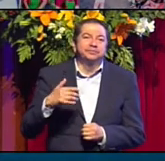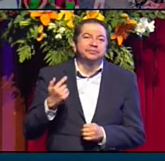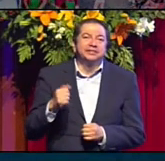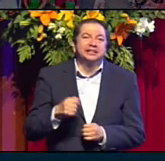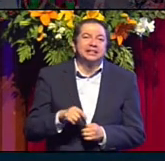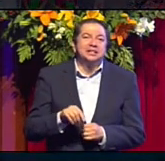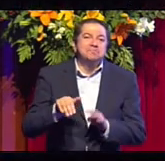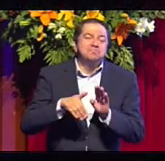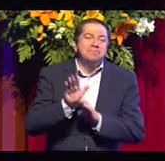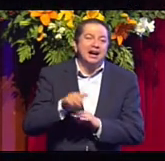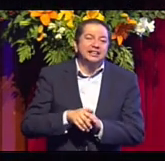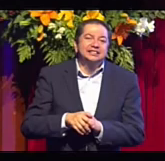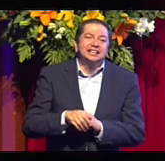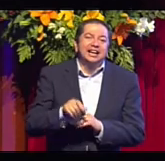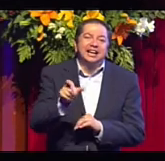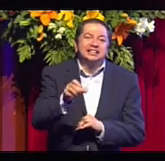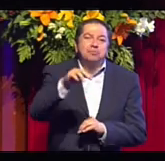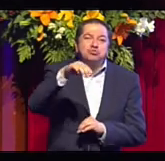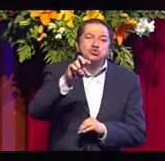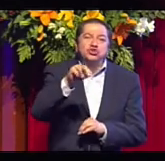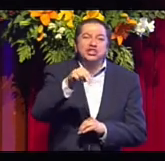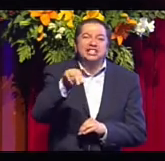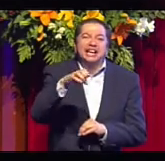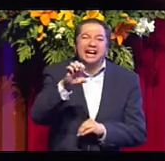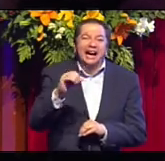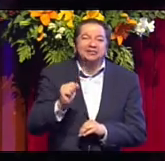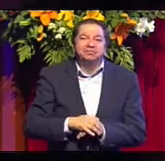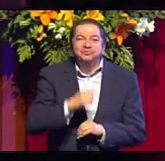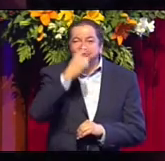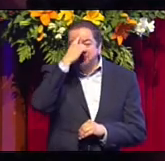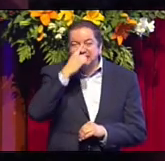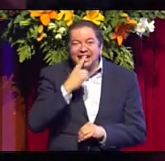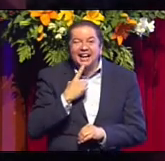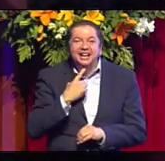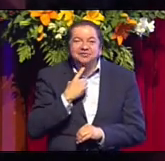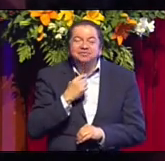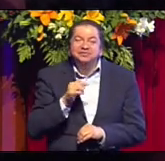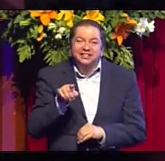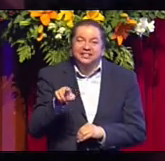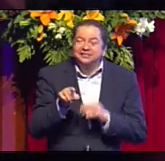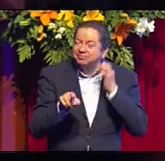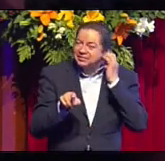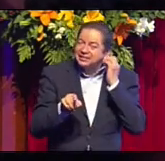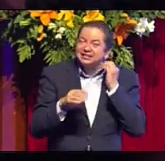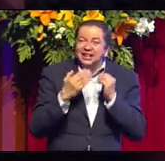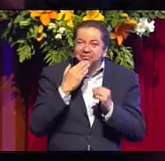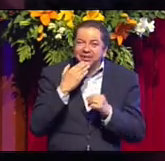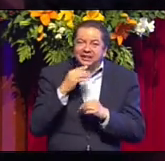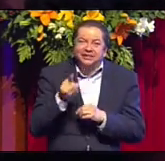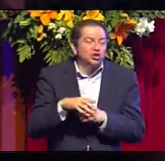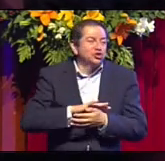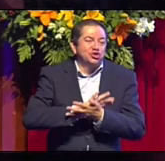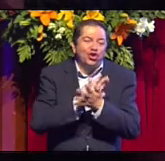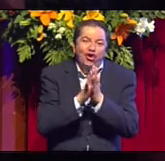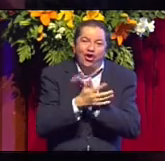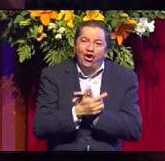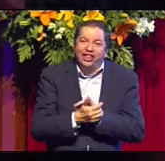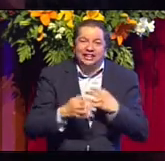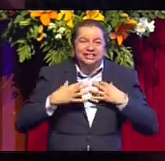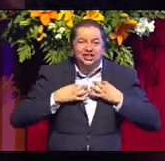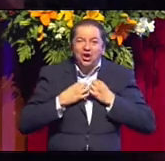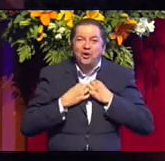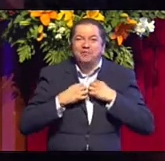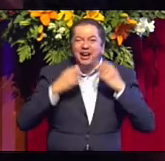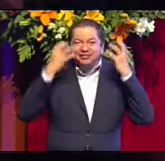La que más me impresiona siempre es nuestra muñeca. ¿Ah? Sí, pues. ¿Ah? Pero la verdad es que todas se disfrazaron,